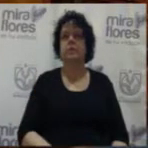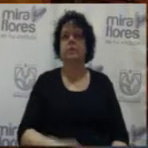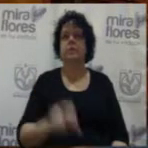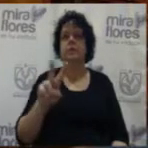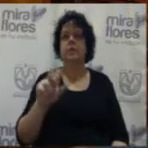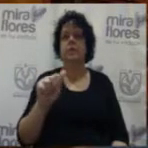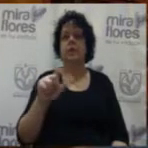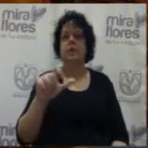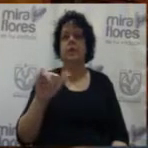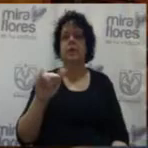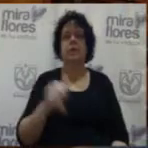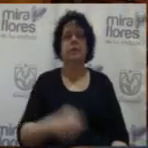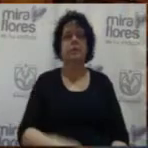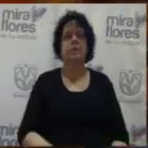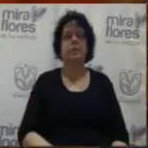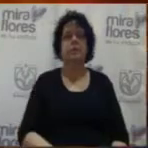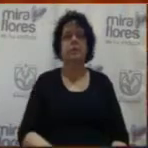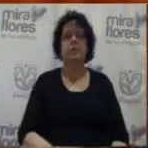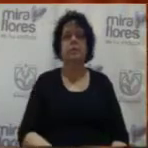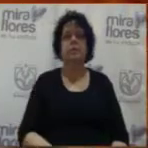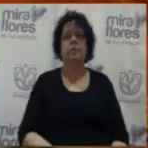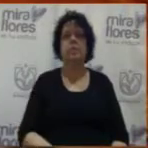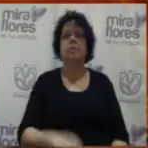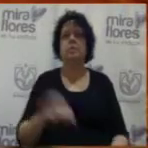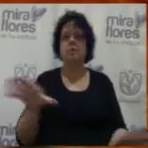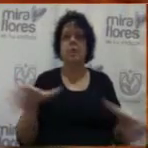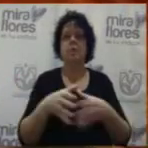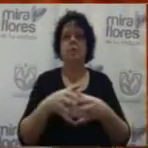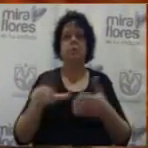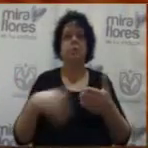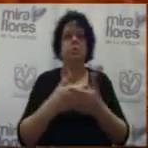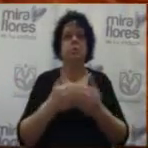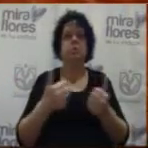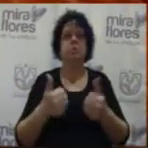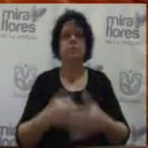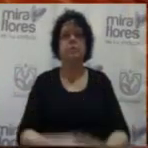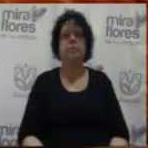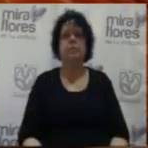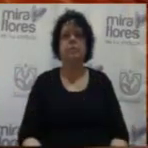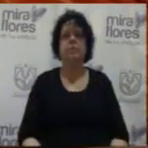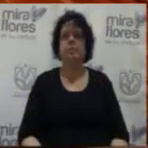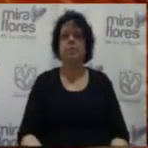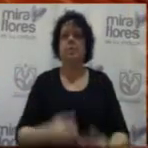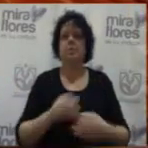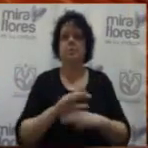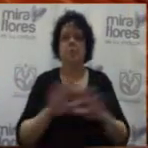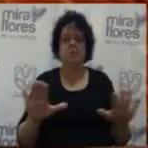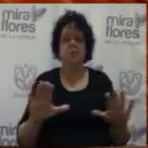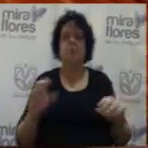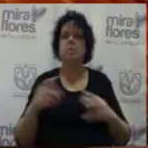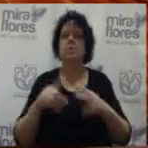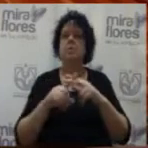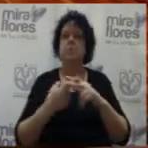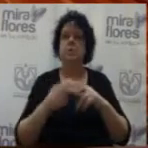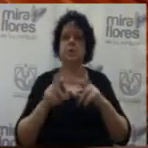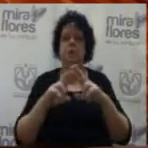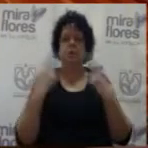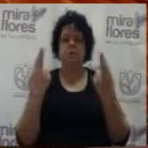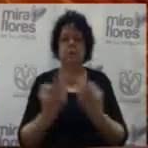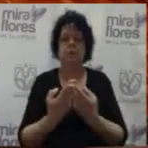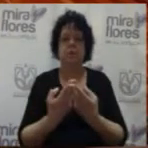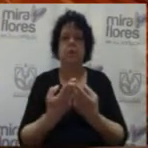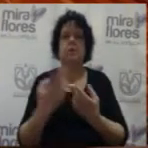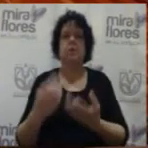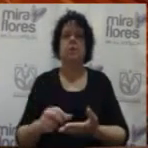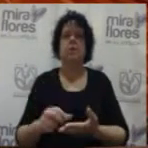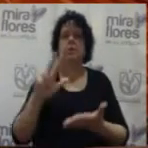Valia Barak Pastor. Hay quórum, señor alcalde. Muy bien, con el quórum reglamentario damos por instalada la sesión y vamos a lo que es la